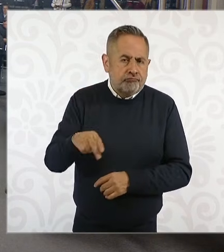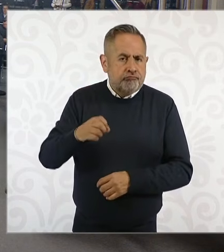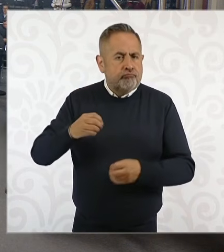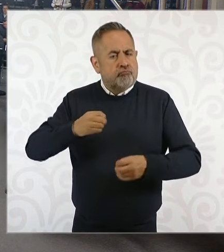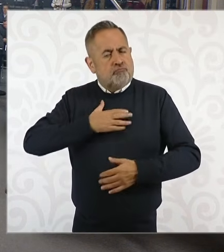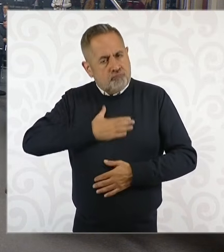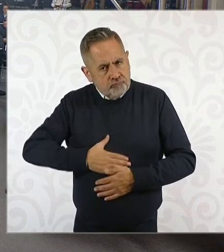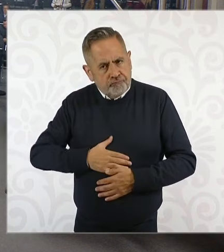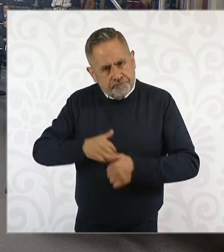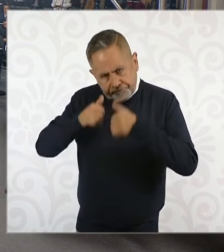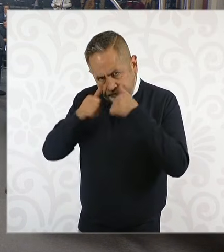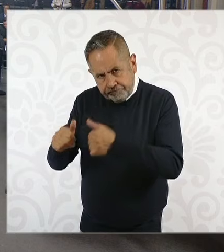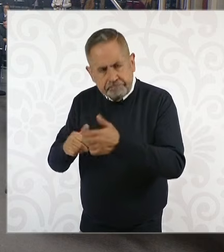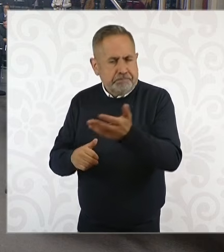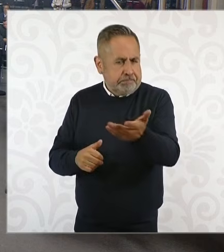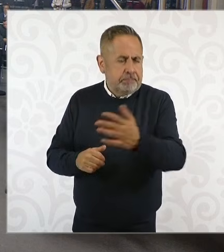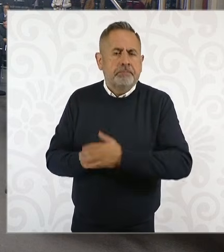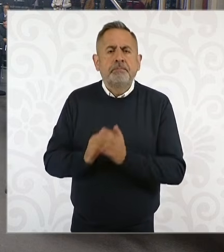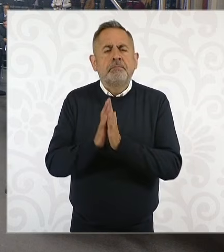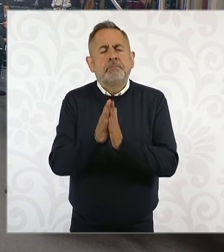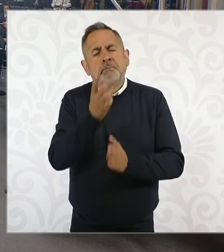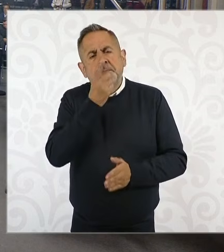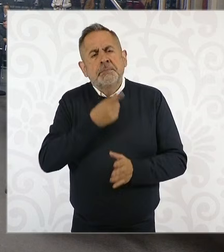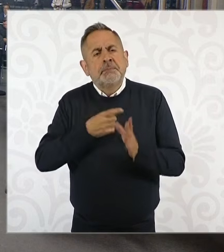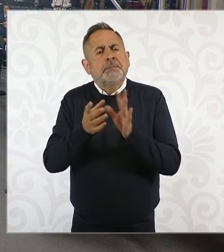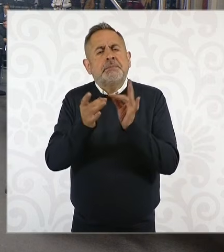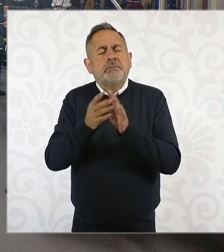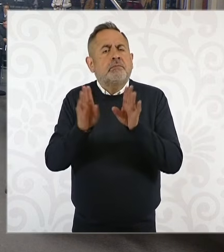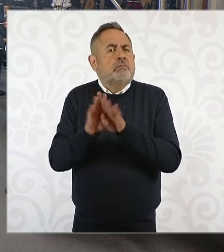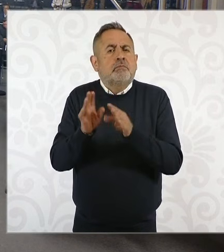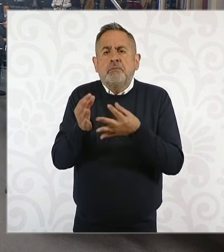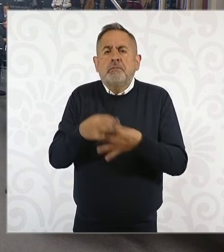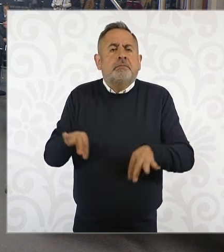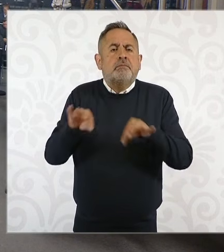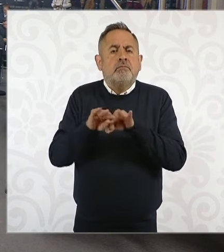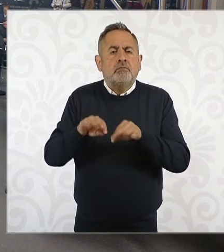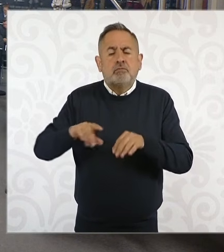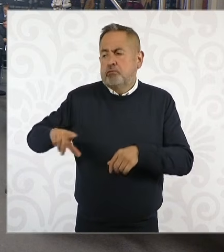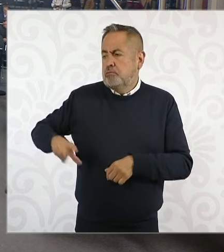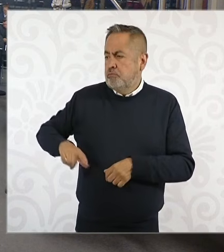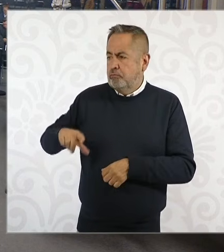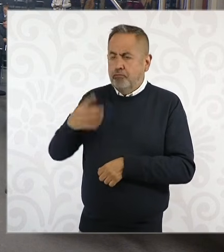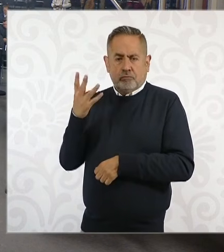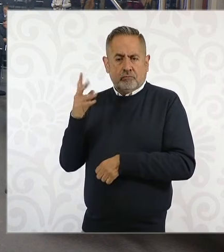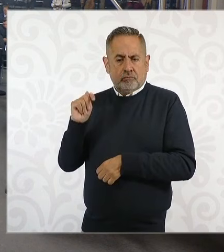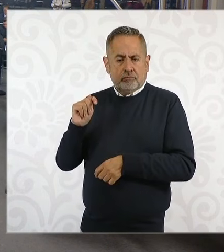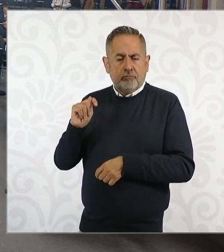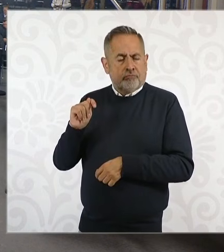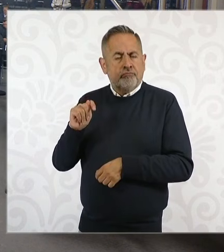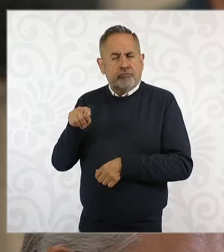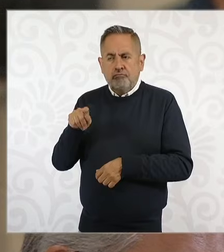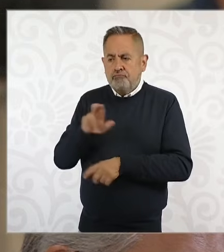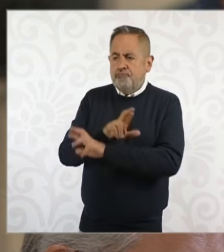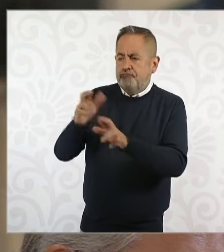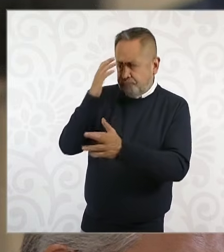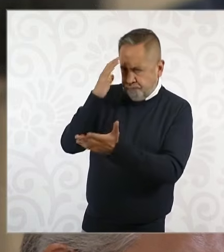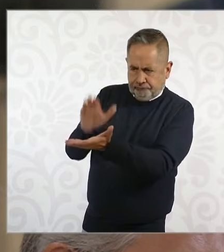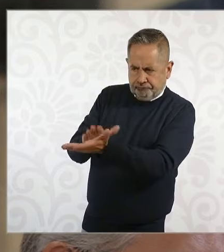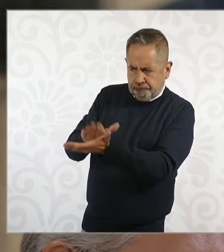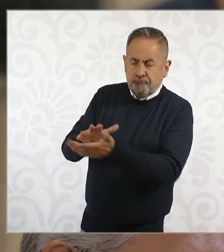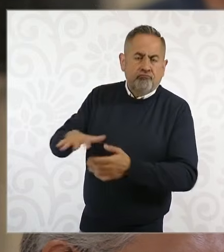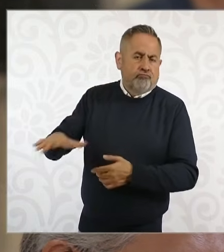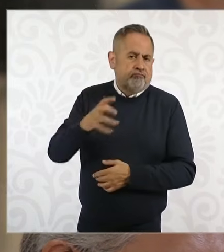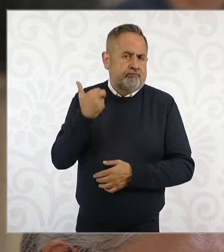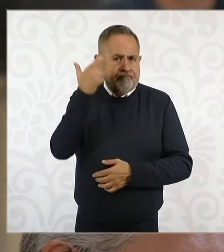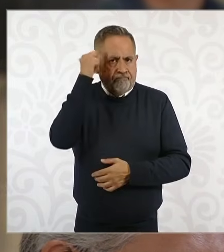me gustaría también que nos comentara por qué es tan importante que ahora con el gobierno de la 4T se esté reconociendo a esta población que